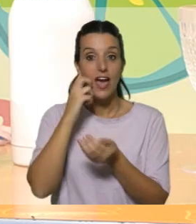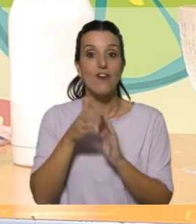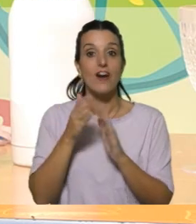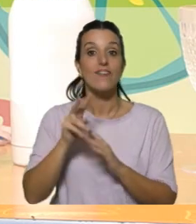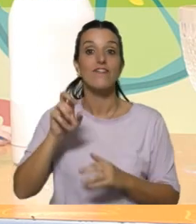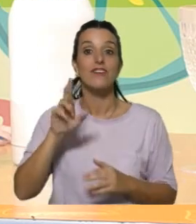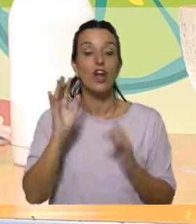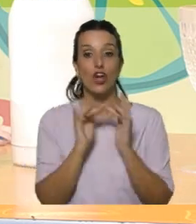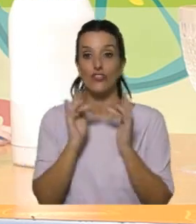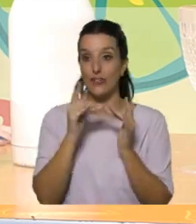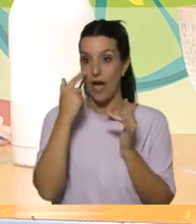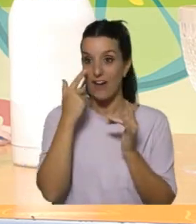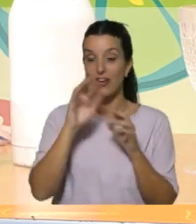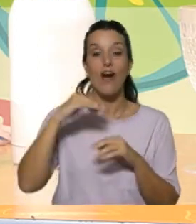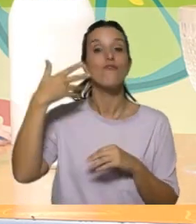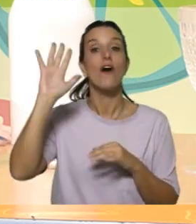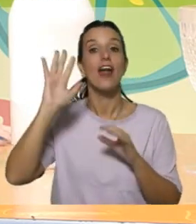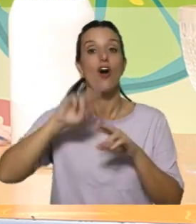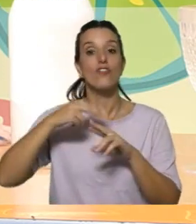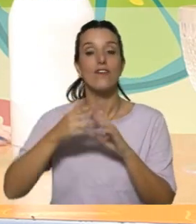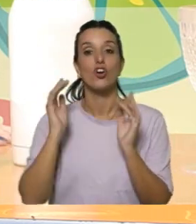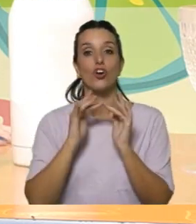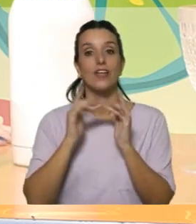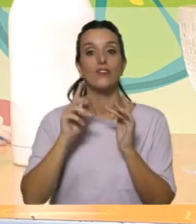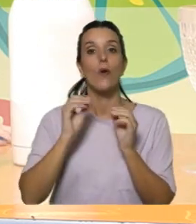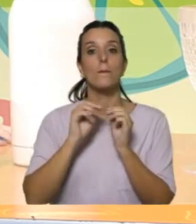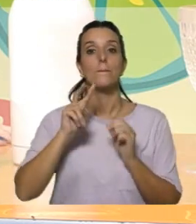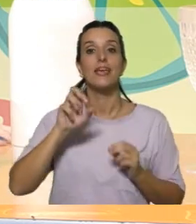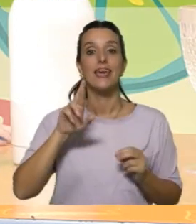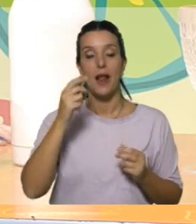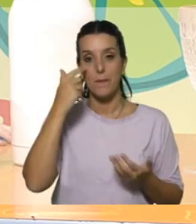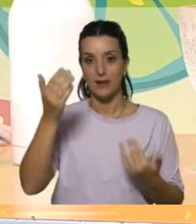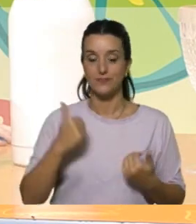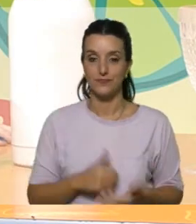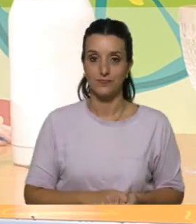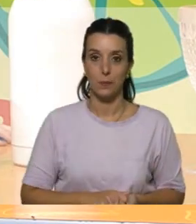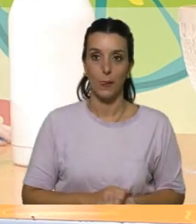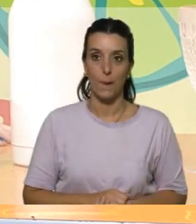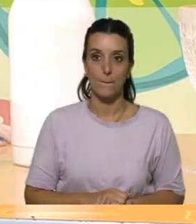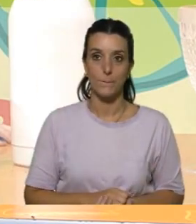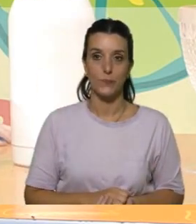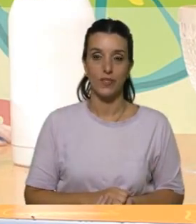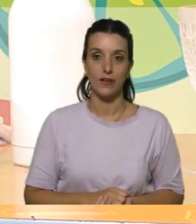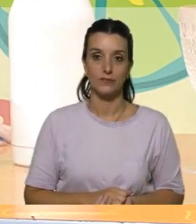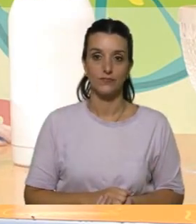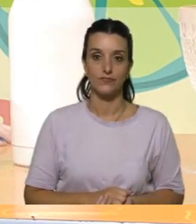Birna Castelli. A exteriores nuevamente, entonces tomamos contacto con nuestra compañera Birna Castelli. Adelante, Birna.